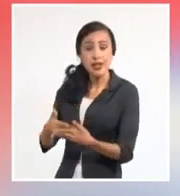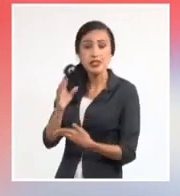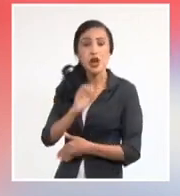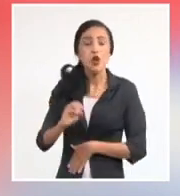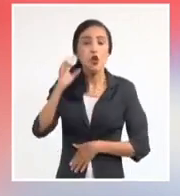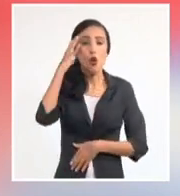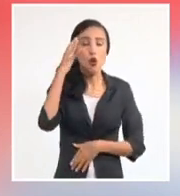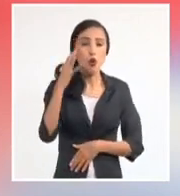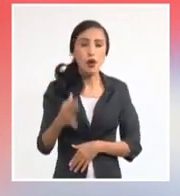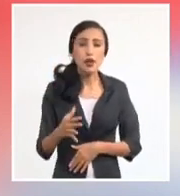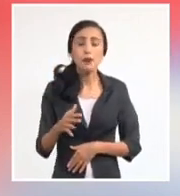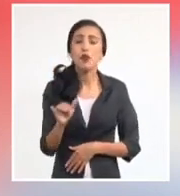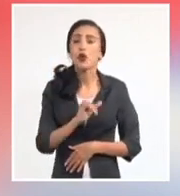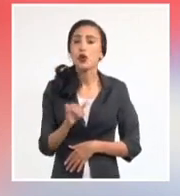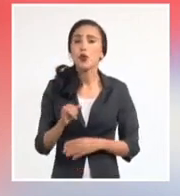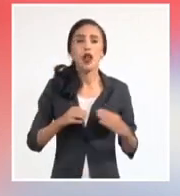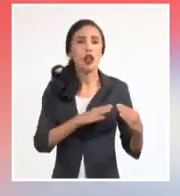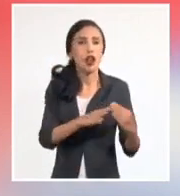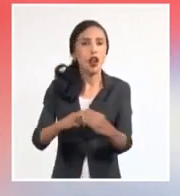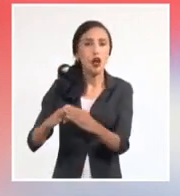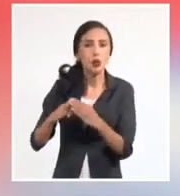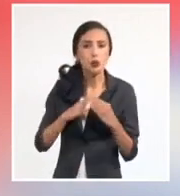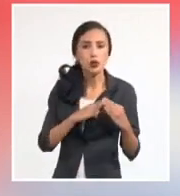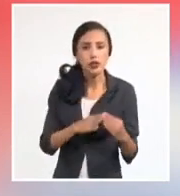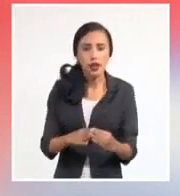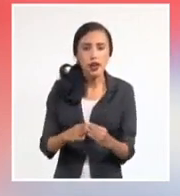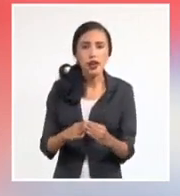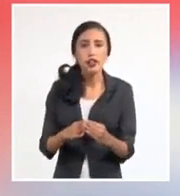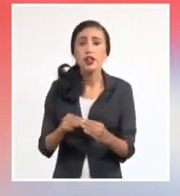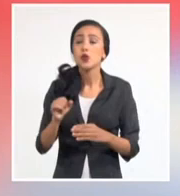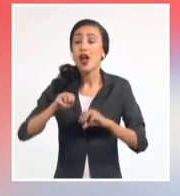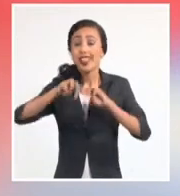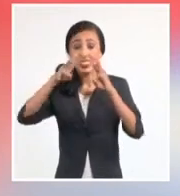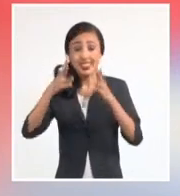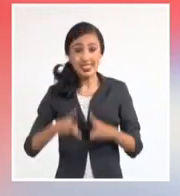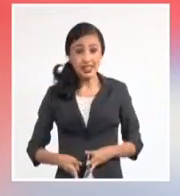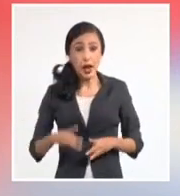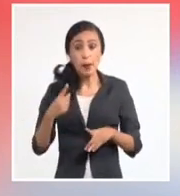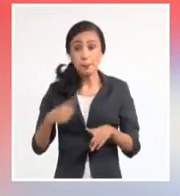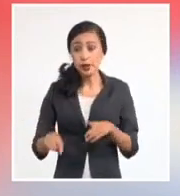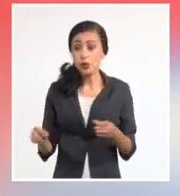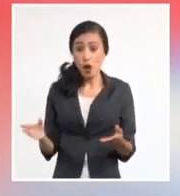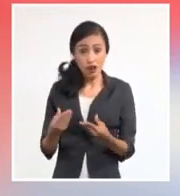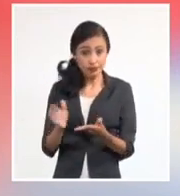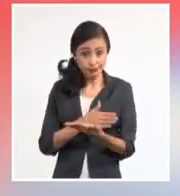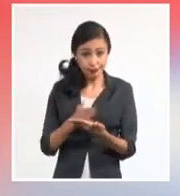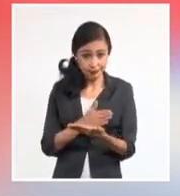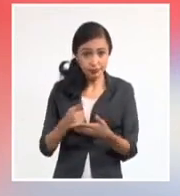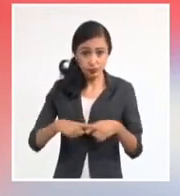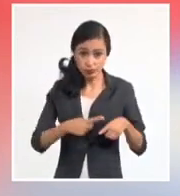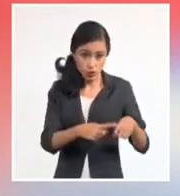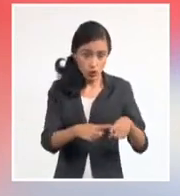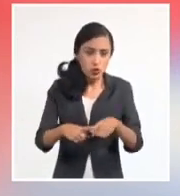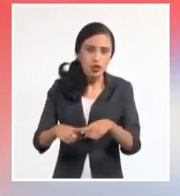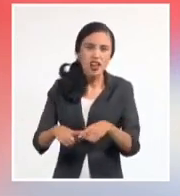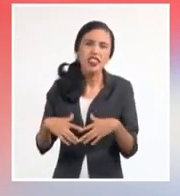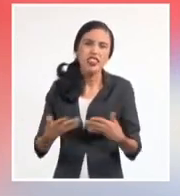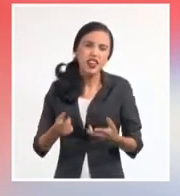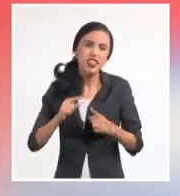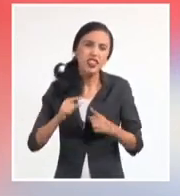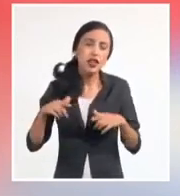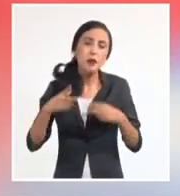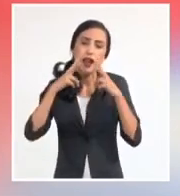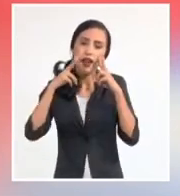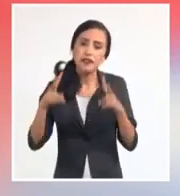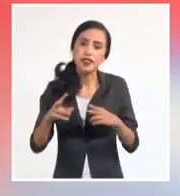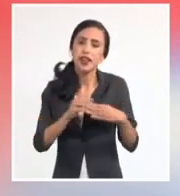y comunitaria en los ámbitos físico y digital sobre la vida del líder histórico de la Revolución Cubana.